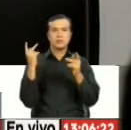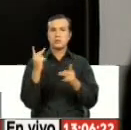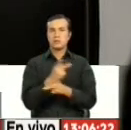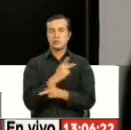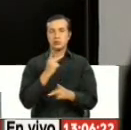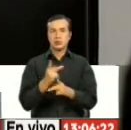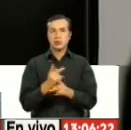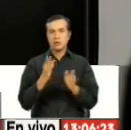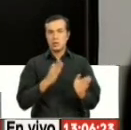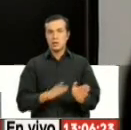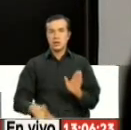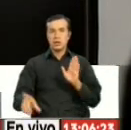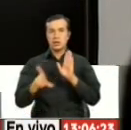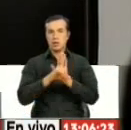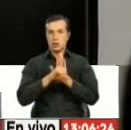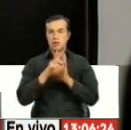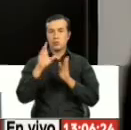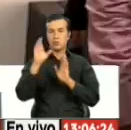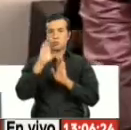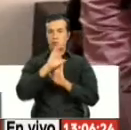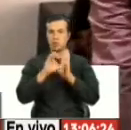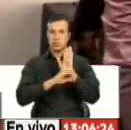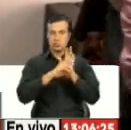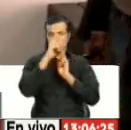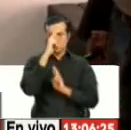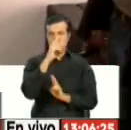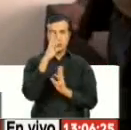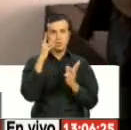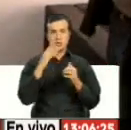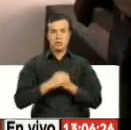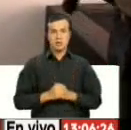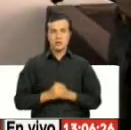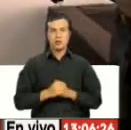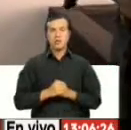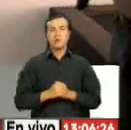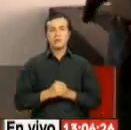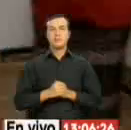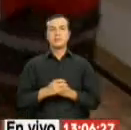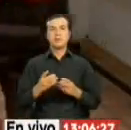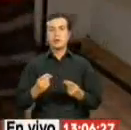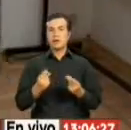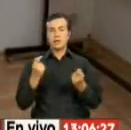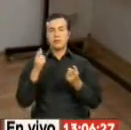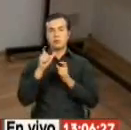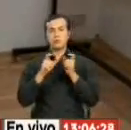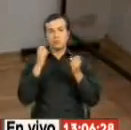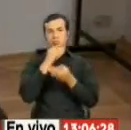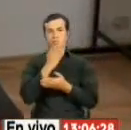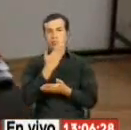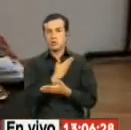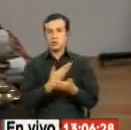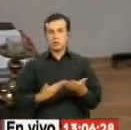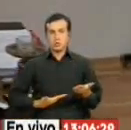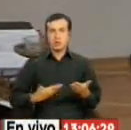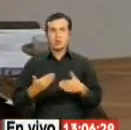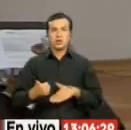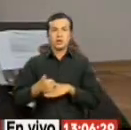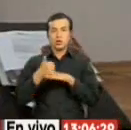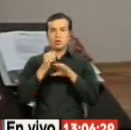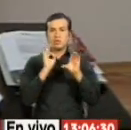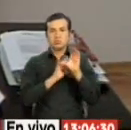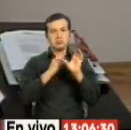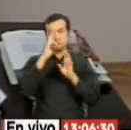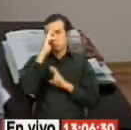reglas contempladas en la ley y la constitución al respecto las reacciones no se hicieron esperar la presidente del organismo dijo